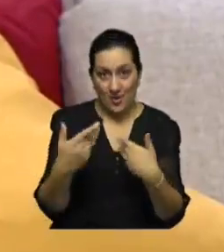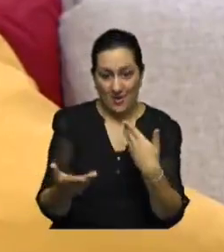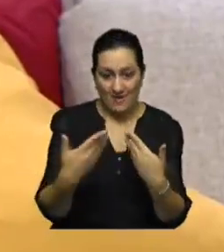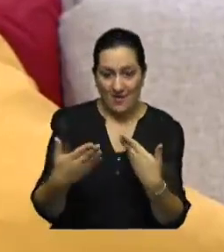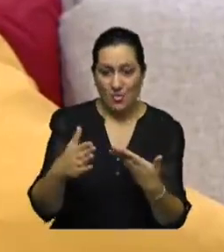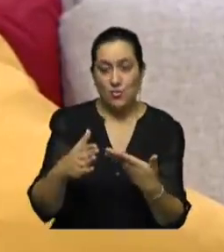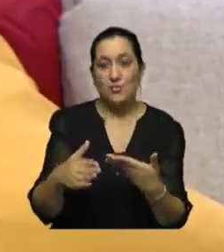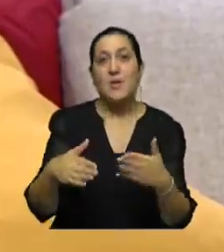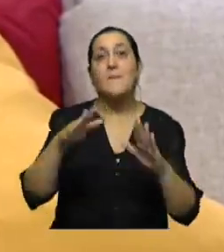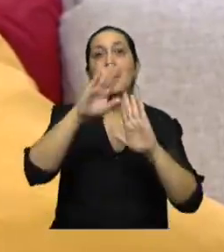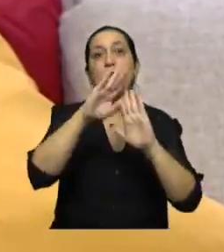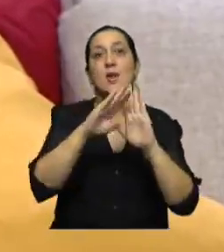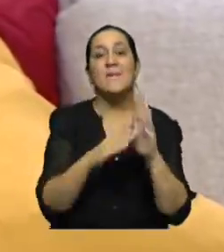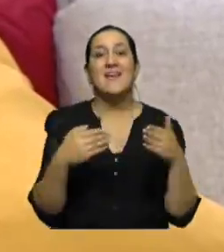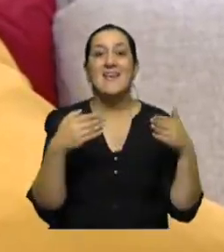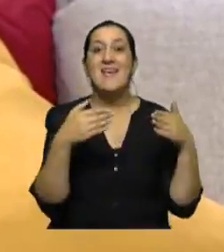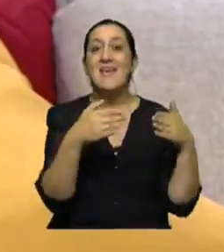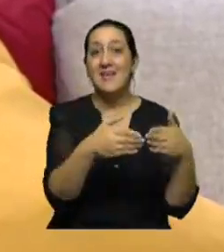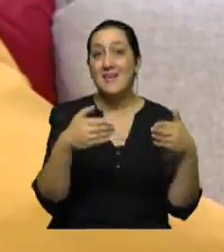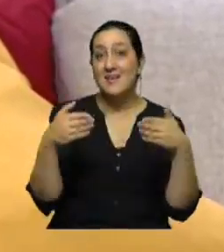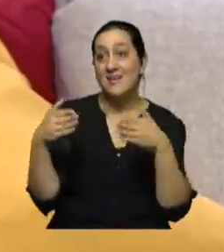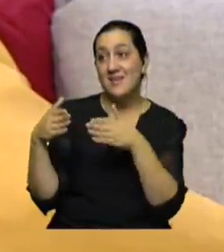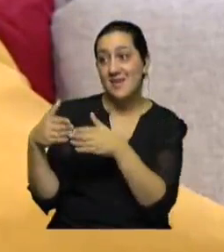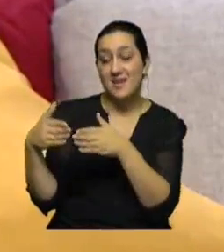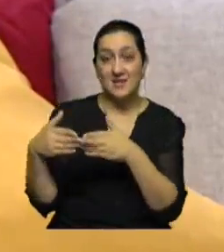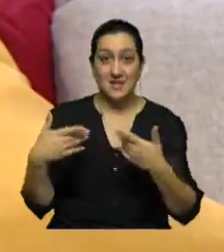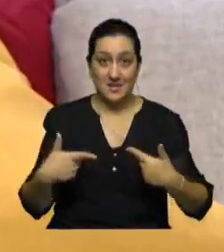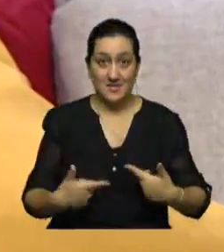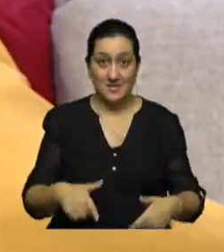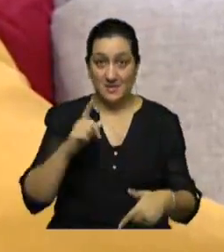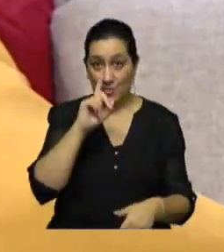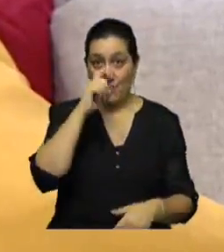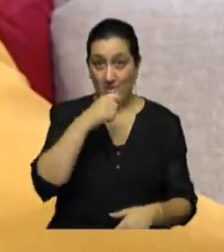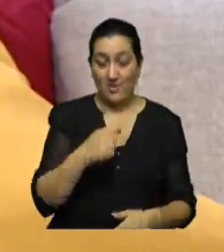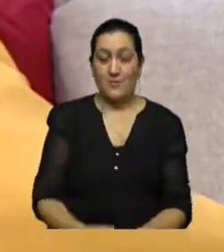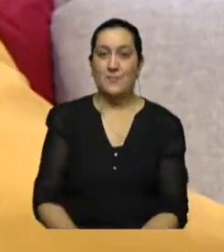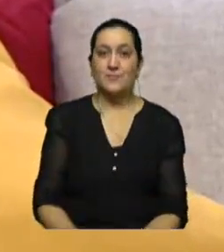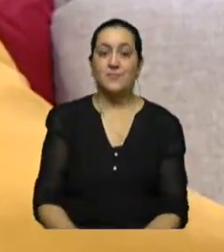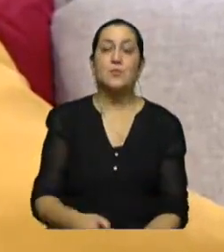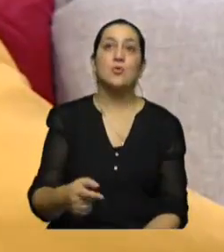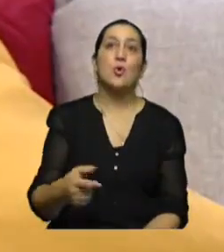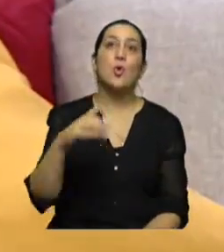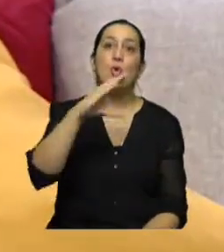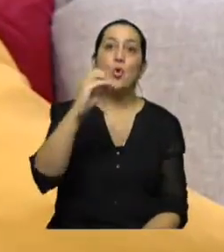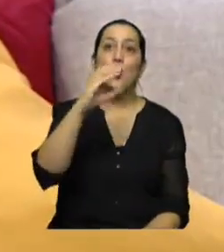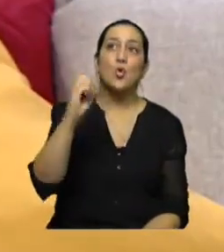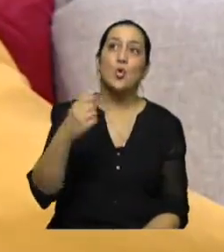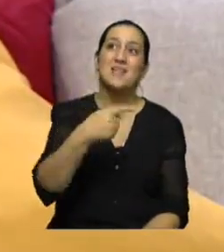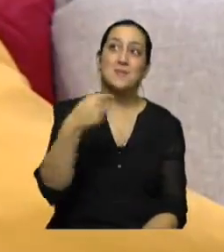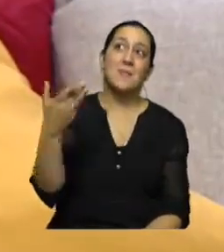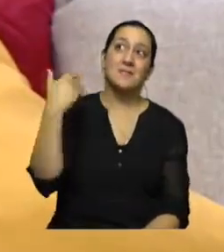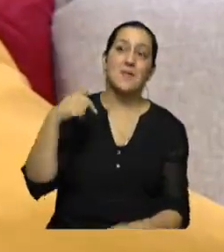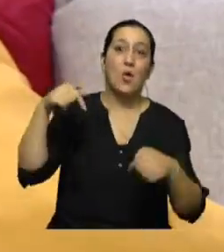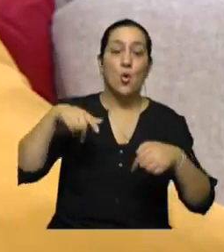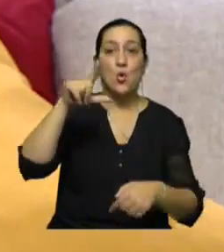este programa Esquinas, que es orgullo de la inversión cultural que se viene realizando en la ciudad. Estuvimos con Coco Rivero la semana pasada, hoy nos visita Luis Ortiz, que